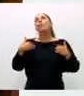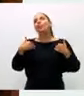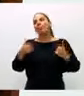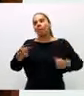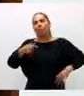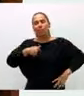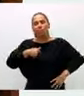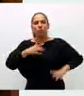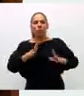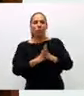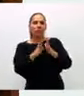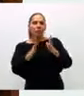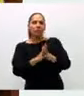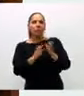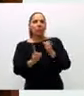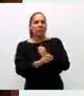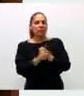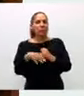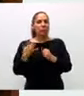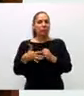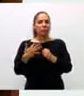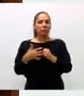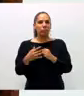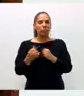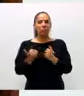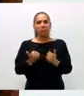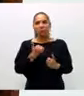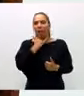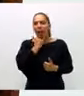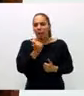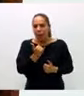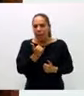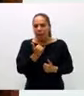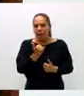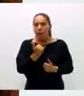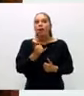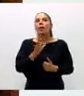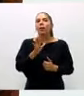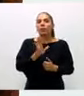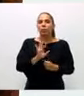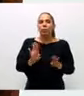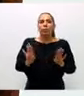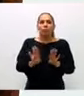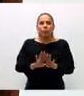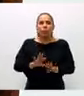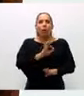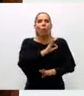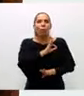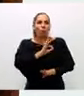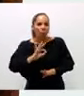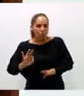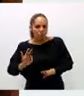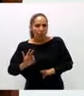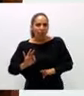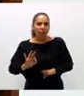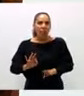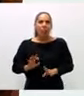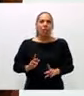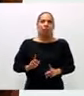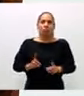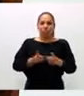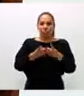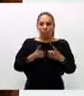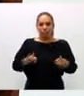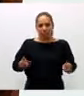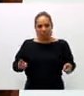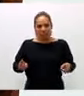ahí podemos intervenir desde el desarrollo socioemocional. Entonces, la pregunta creo que era en ese sentido, ¿qué